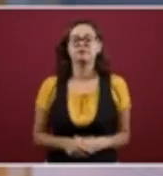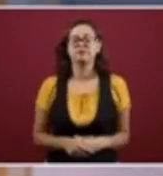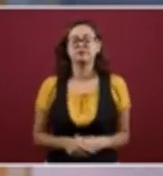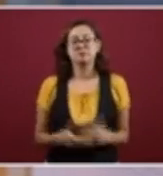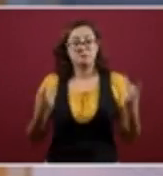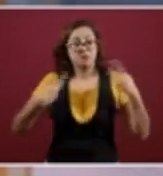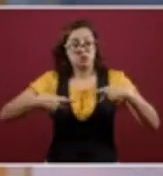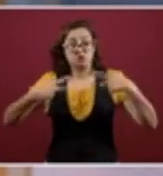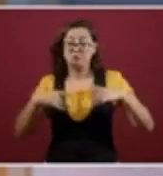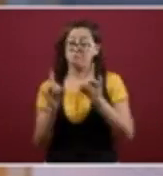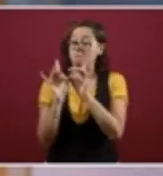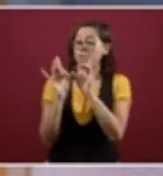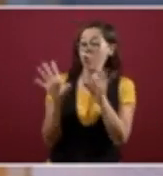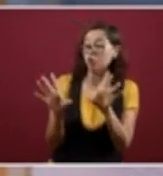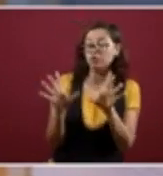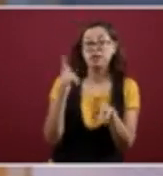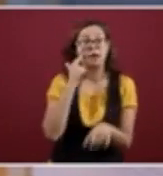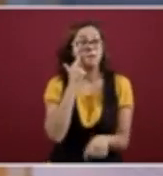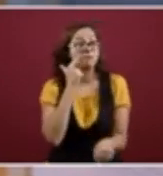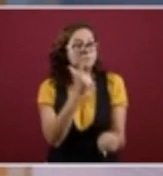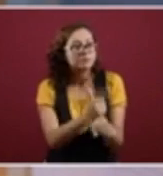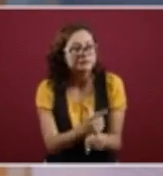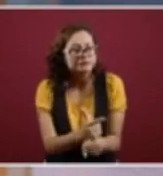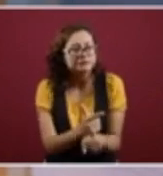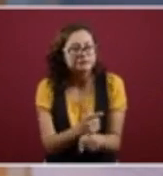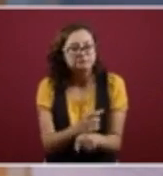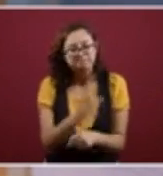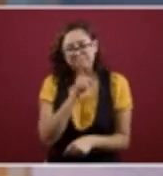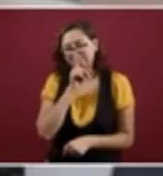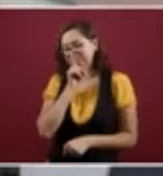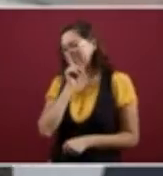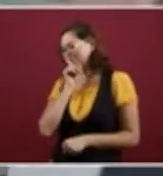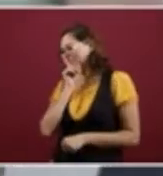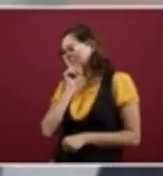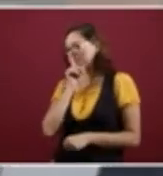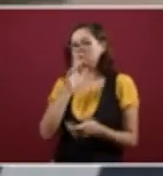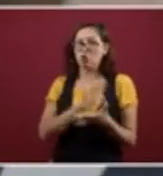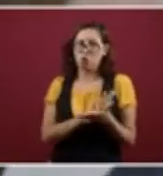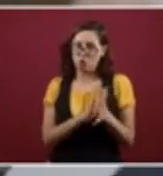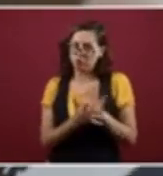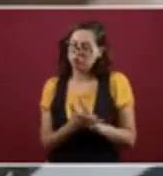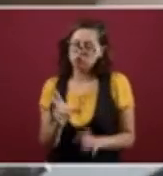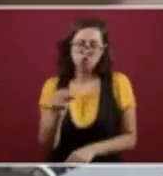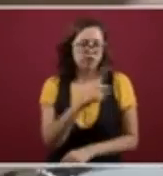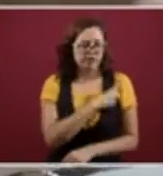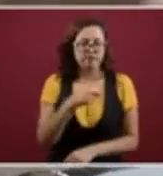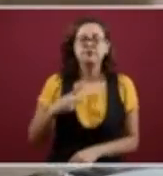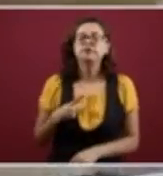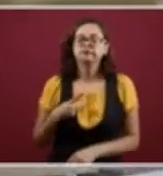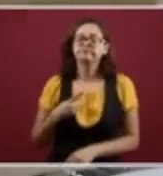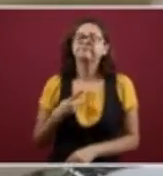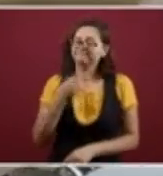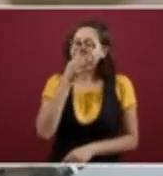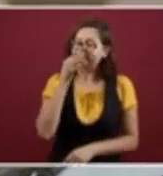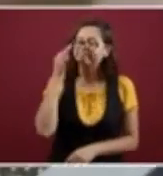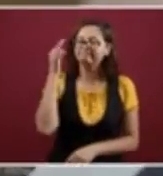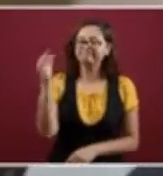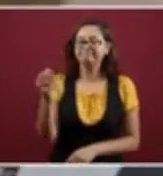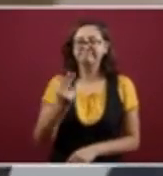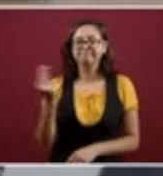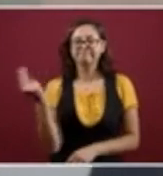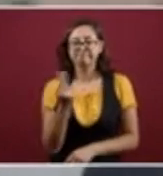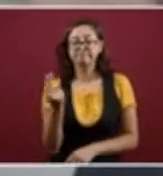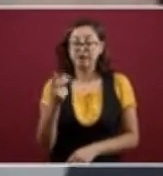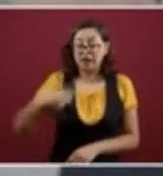omitir, ¿verdad? Pecar por omisión y no denunciarlo. Los alertadores, también conocidos como